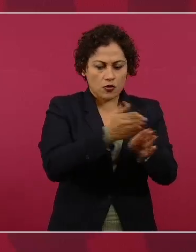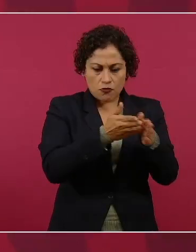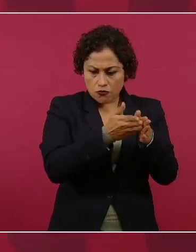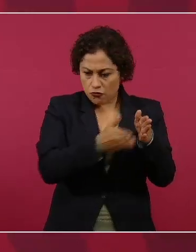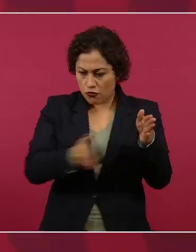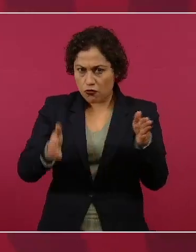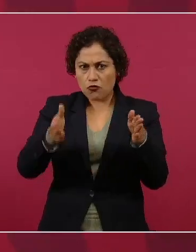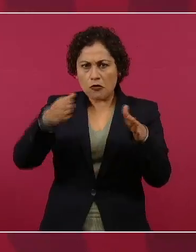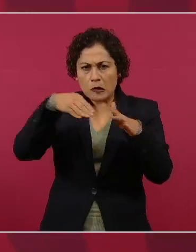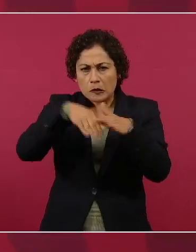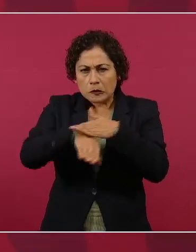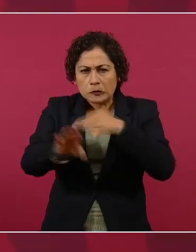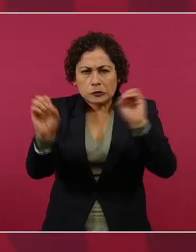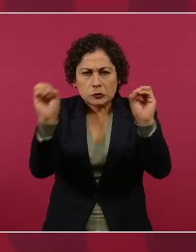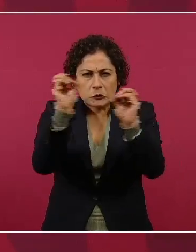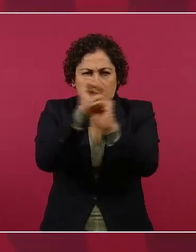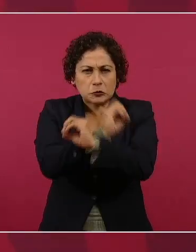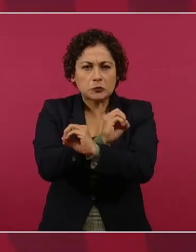pero estamos saliendo.